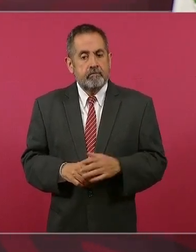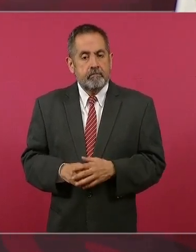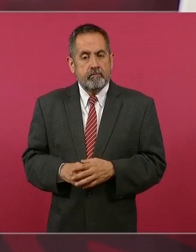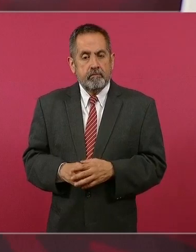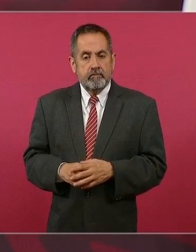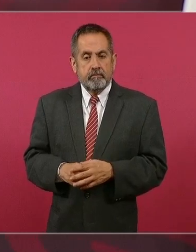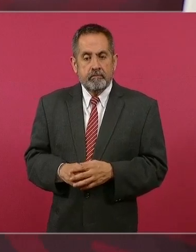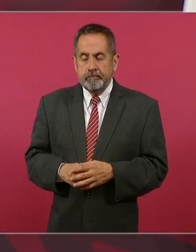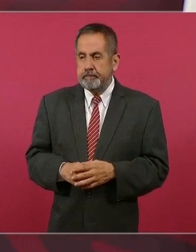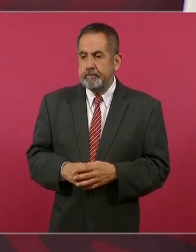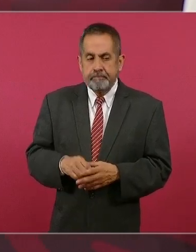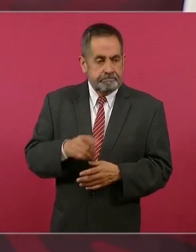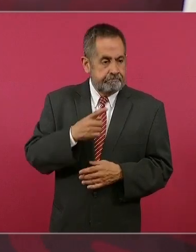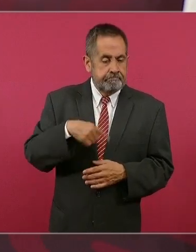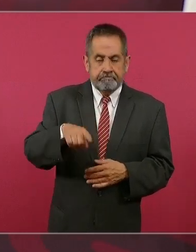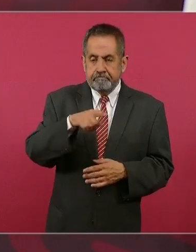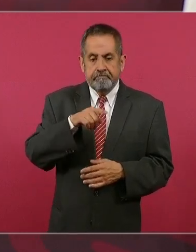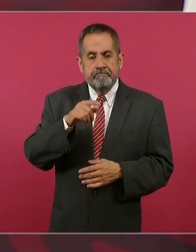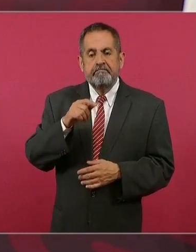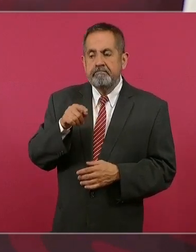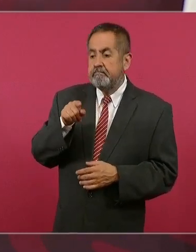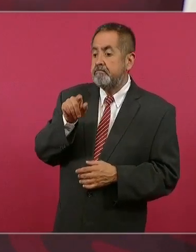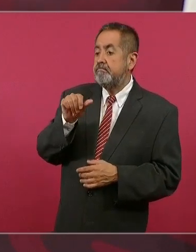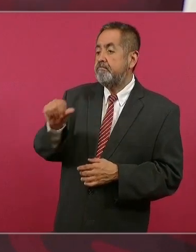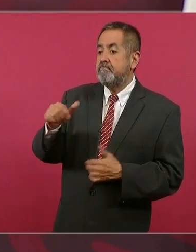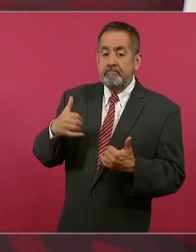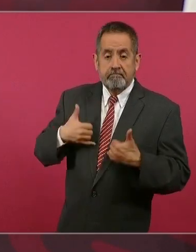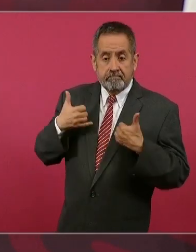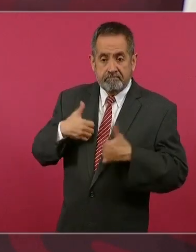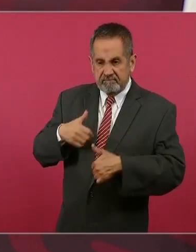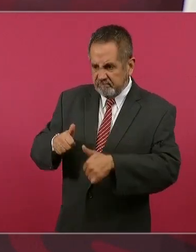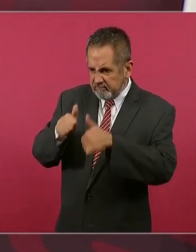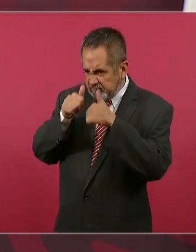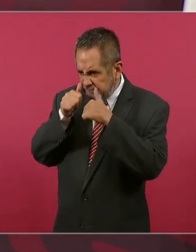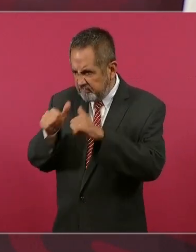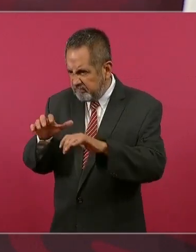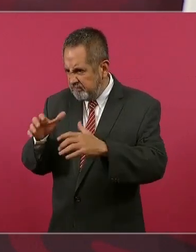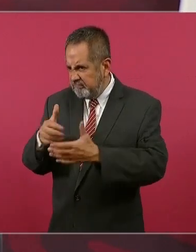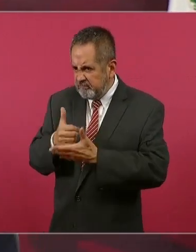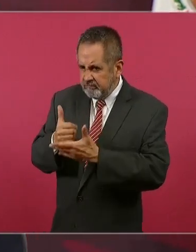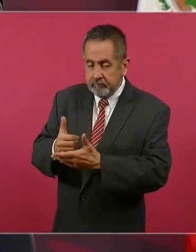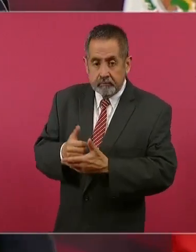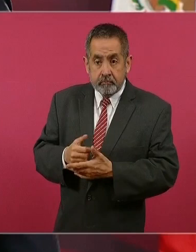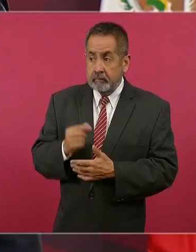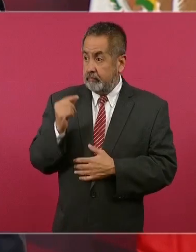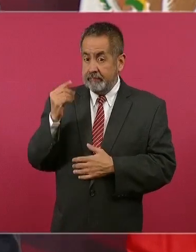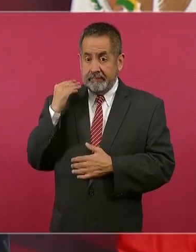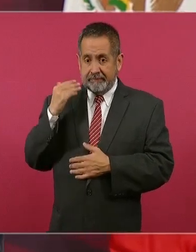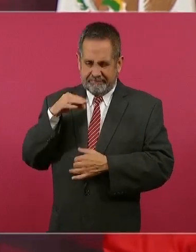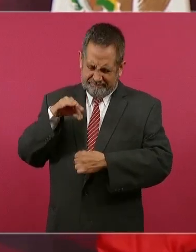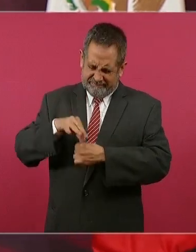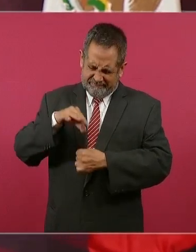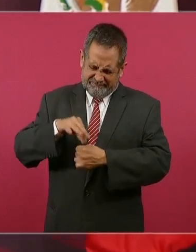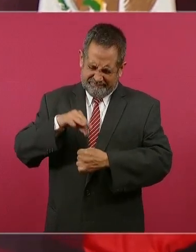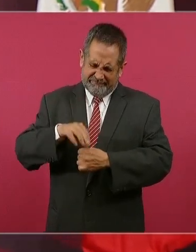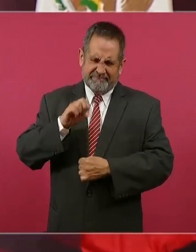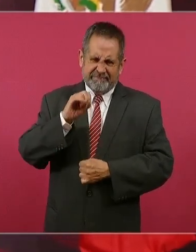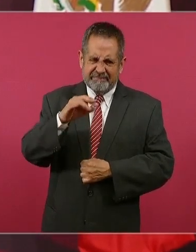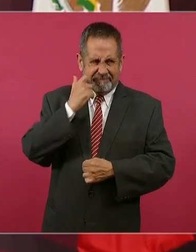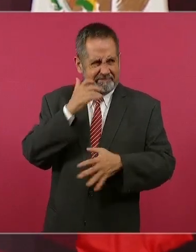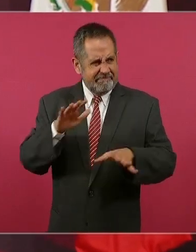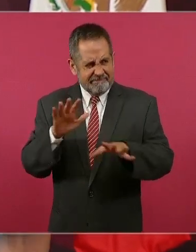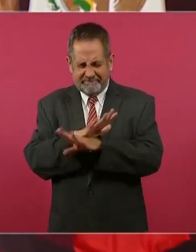hay que atender más a los jóvenes. Ahora, quienes más votaron por el cambio en el Estado de